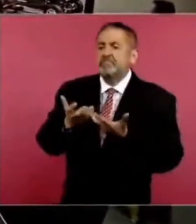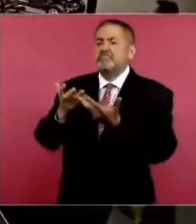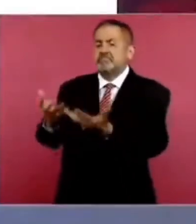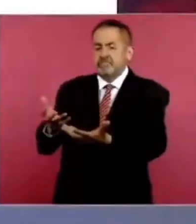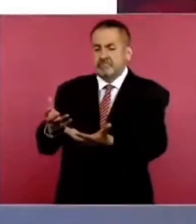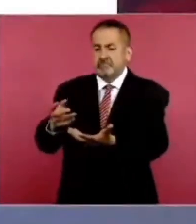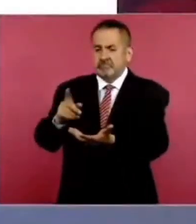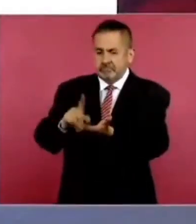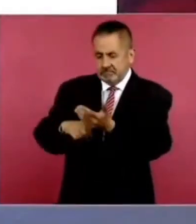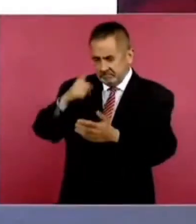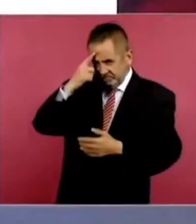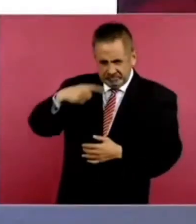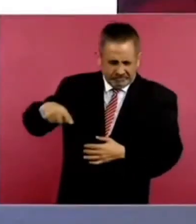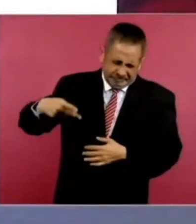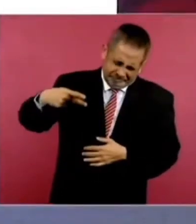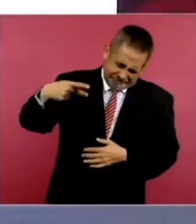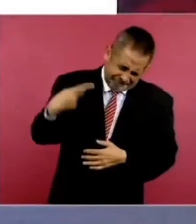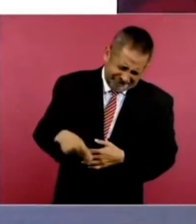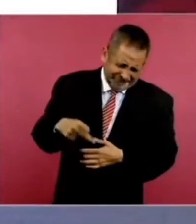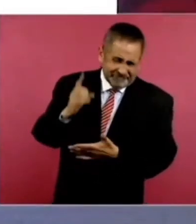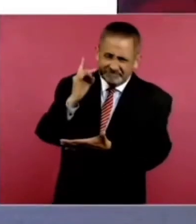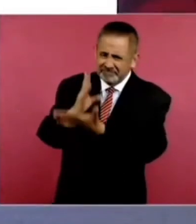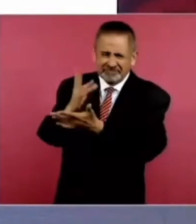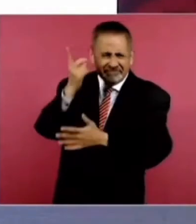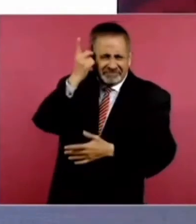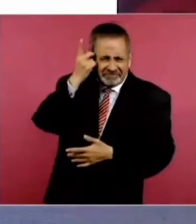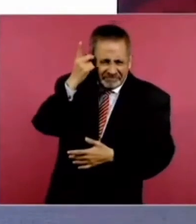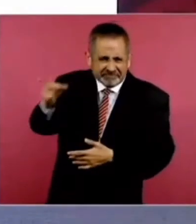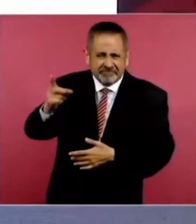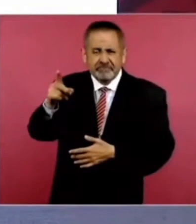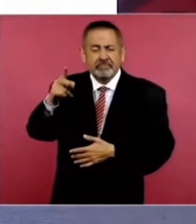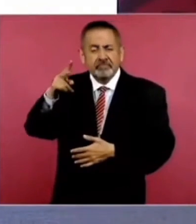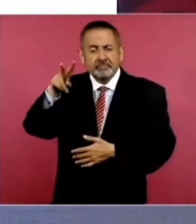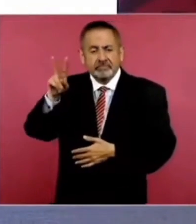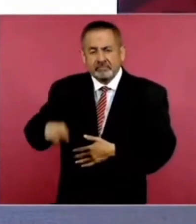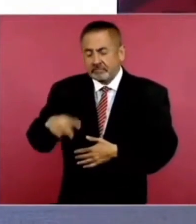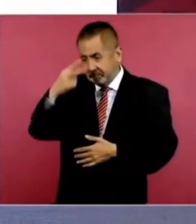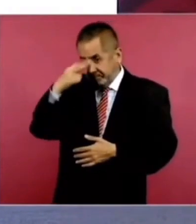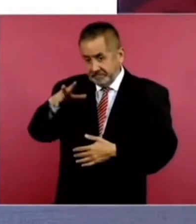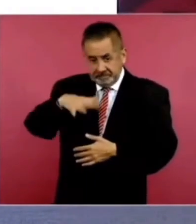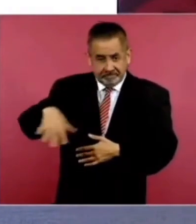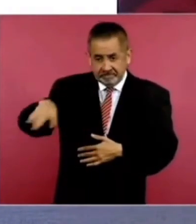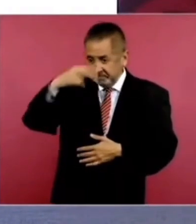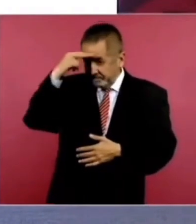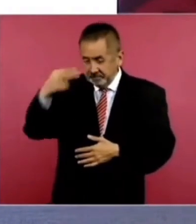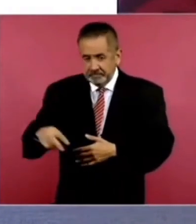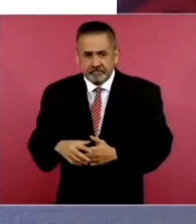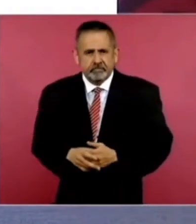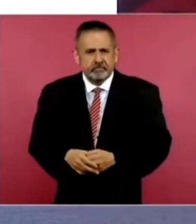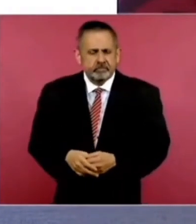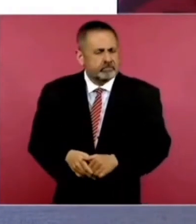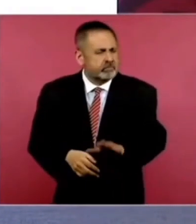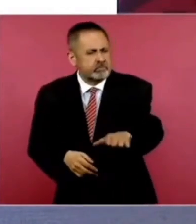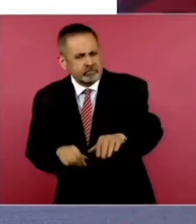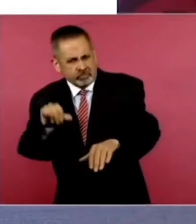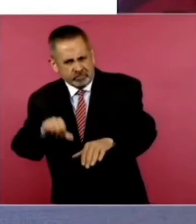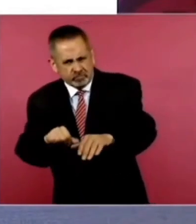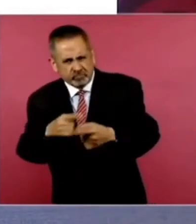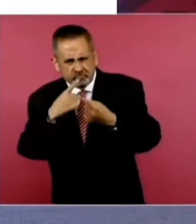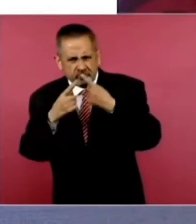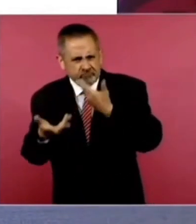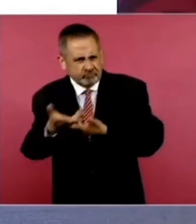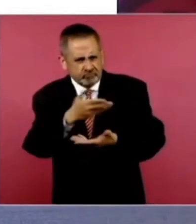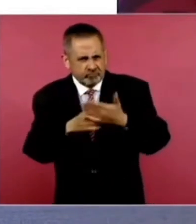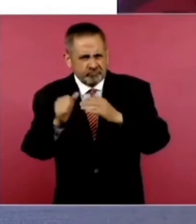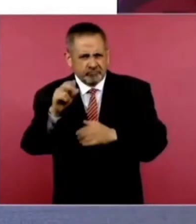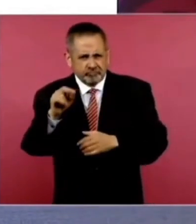de la exclusiva propiedad de la nación. ¿Hoy van a resolver eso? Hoy van a discutir el amparo en